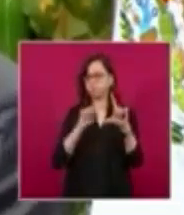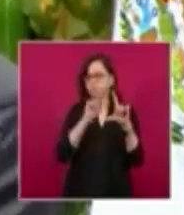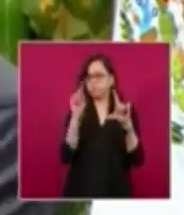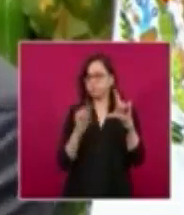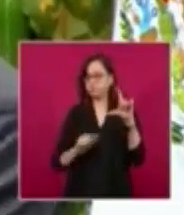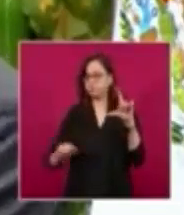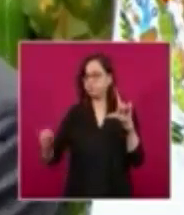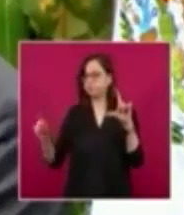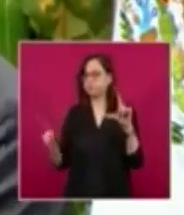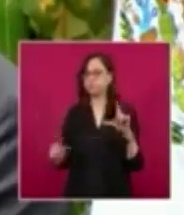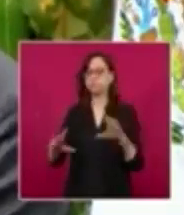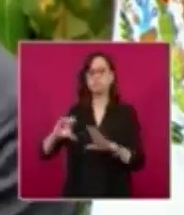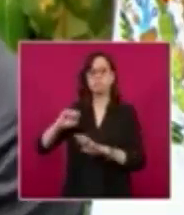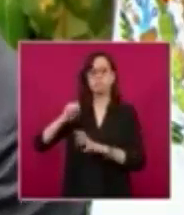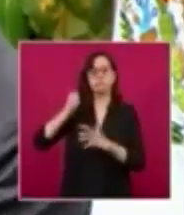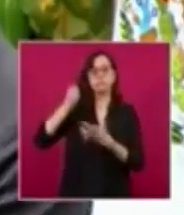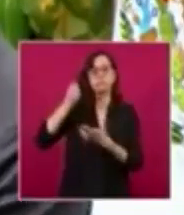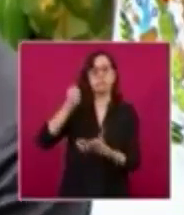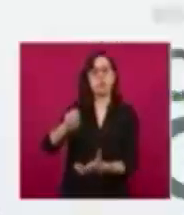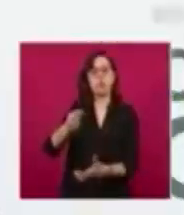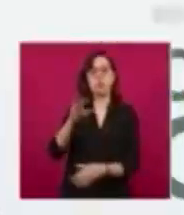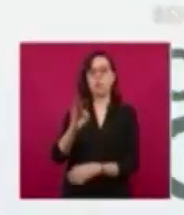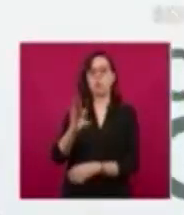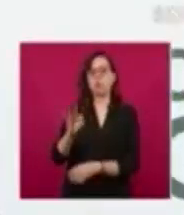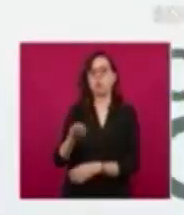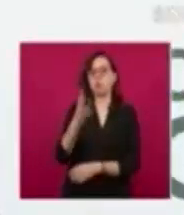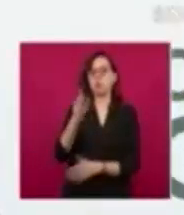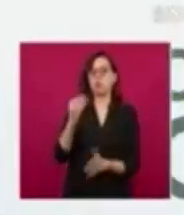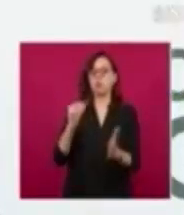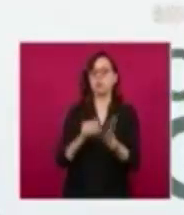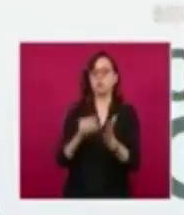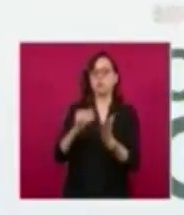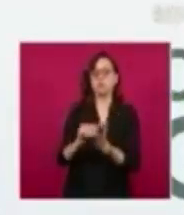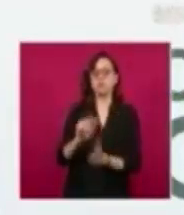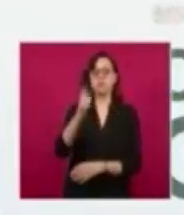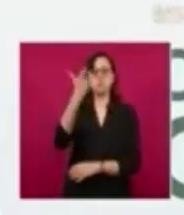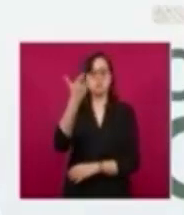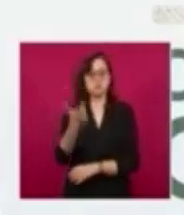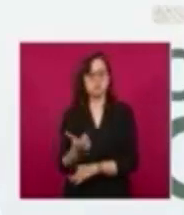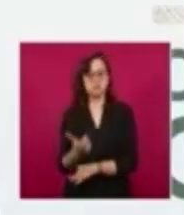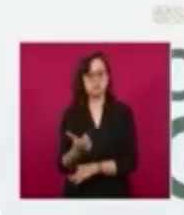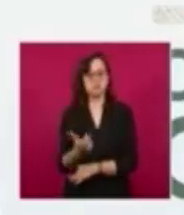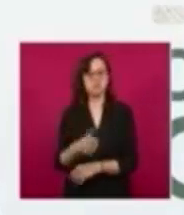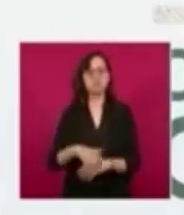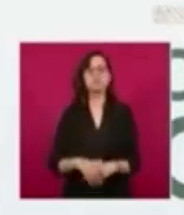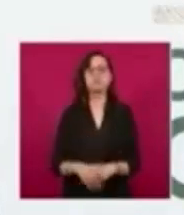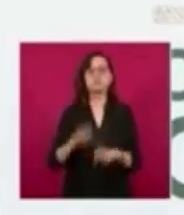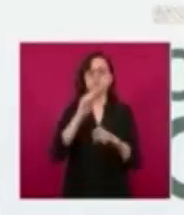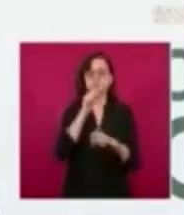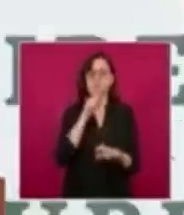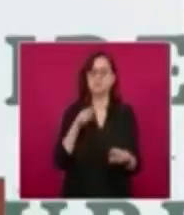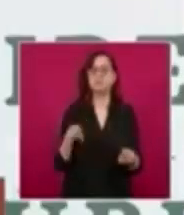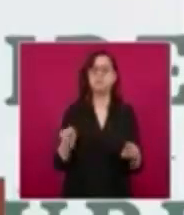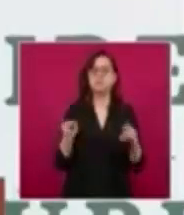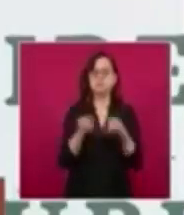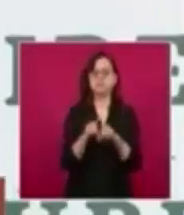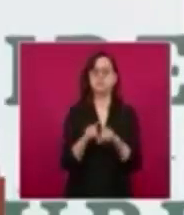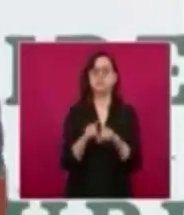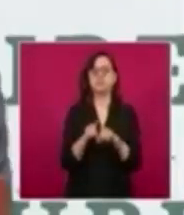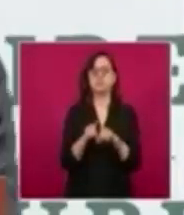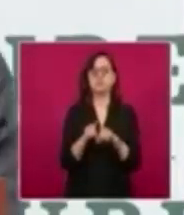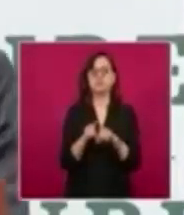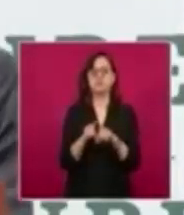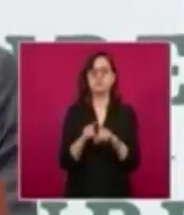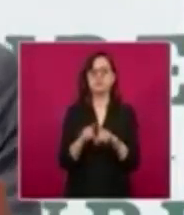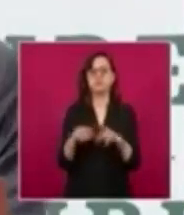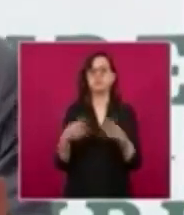familias, pero pues yo no sé si eso se debe de mirar como un gran éxito. Seguridad, pues